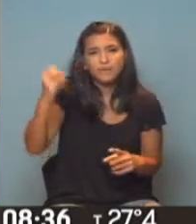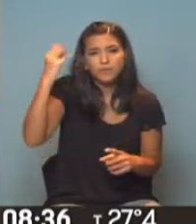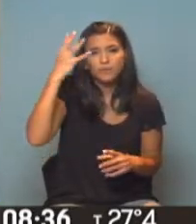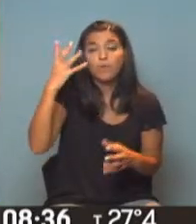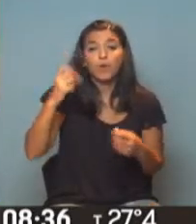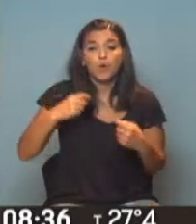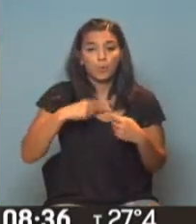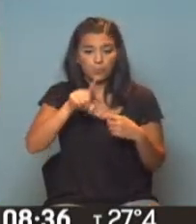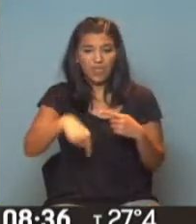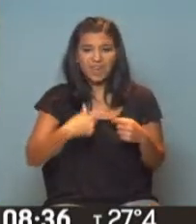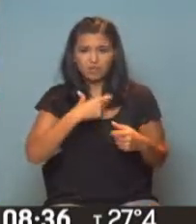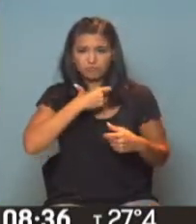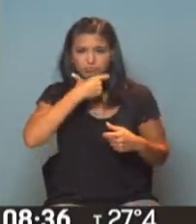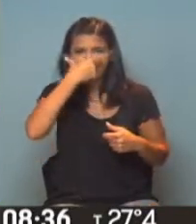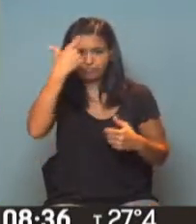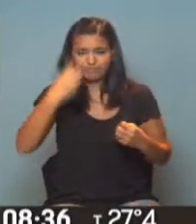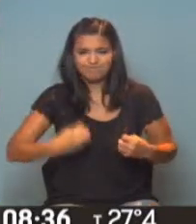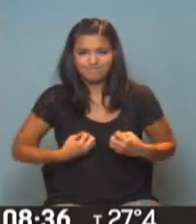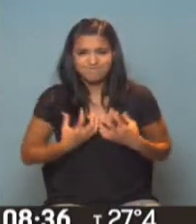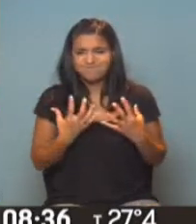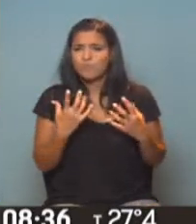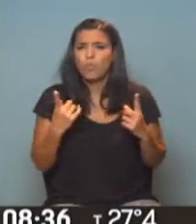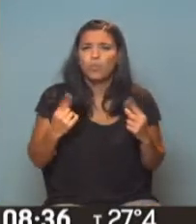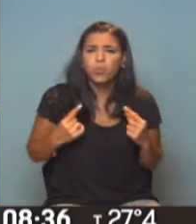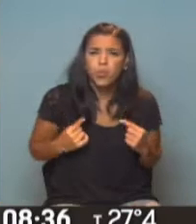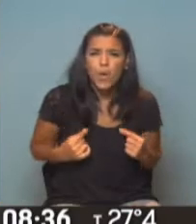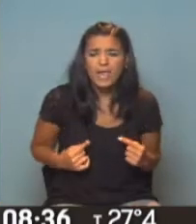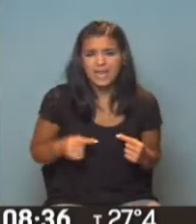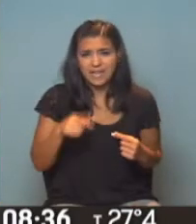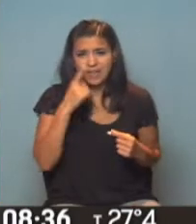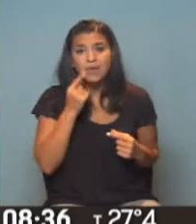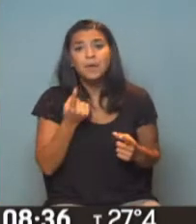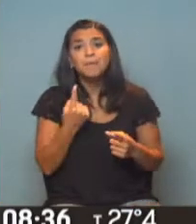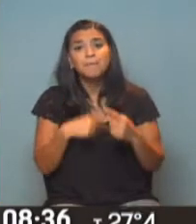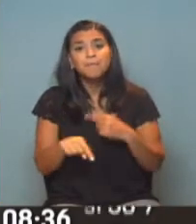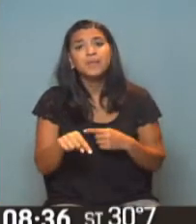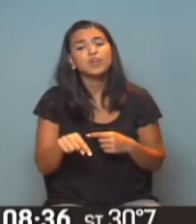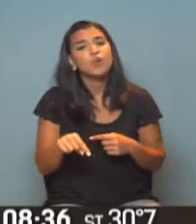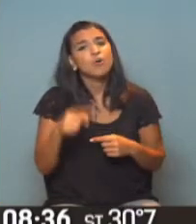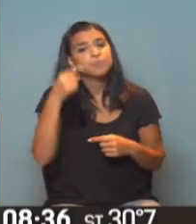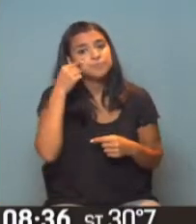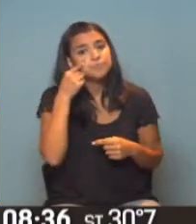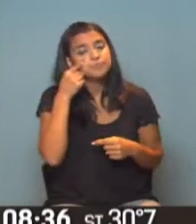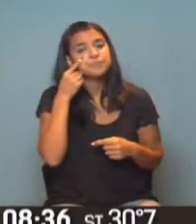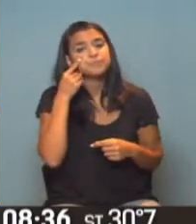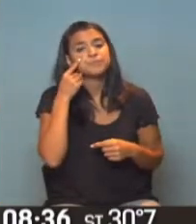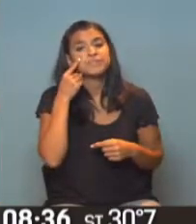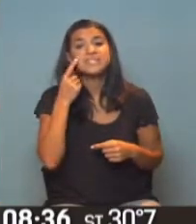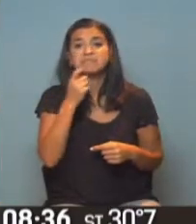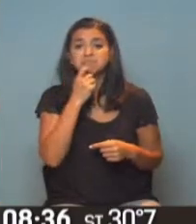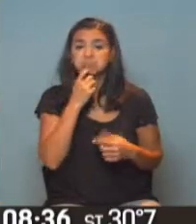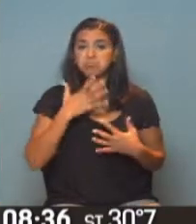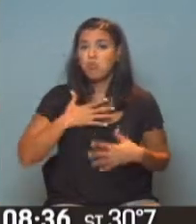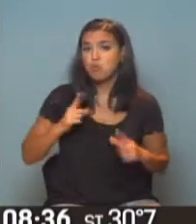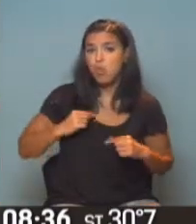pongo colorado colorado la pasó mal ese día pero quizá lo más traicionero es que aún sin pasarla mal y